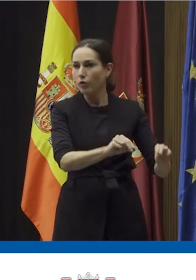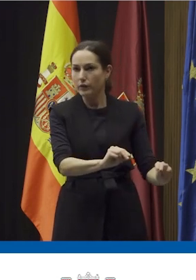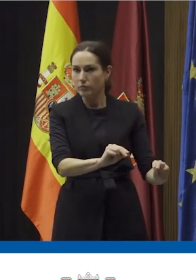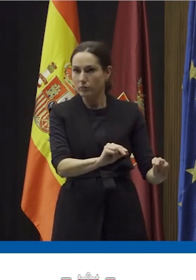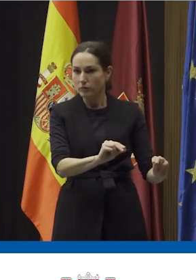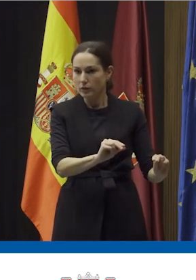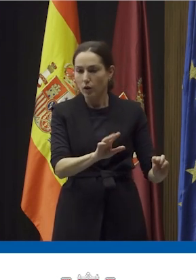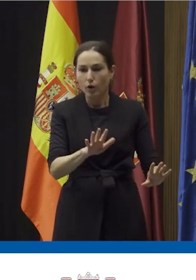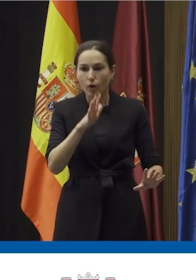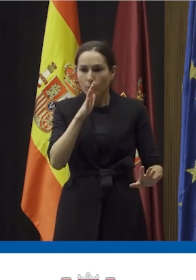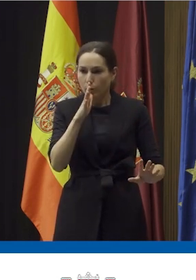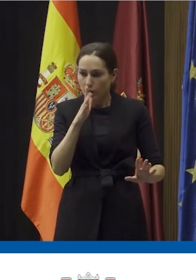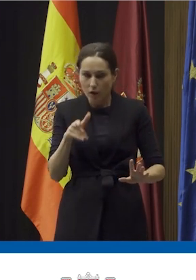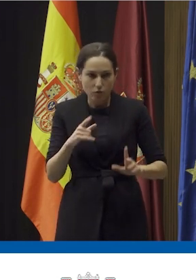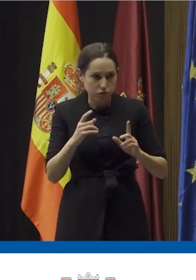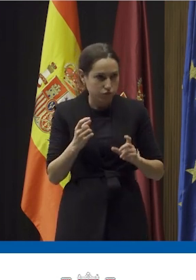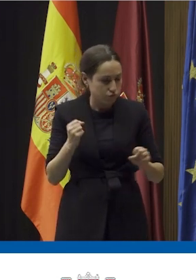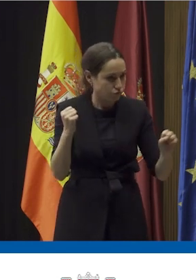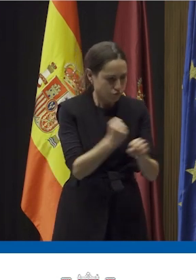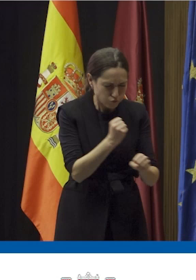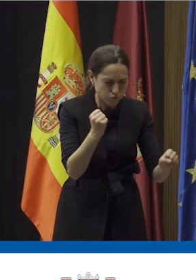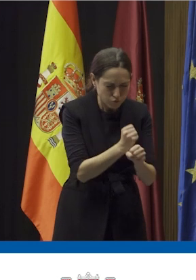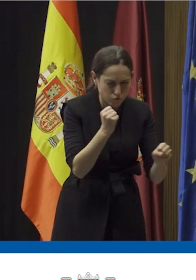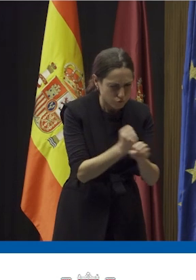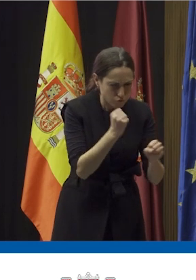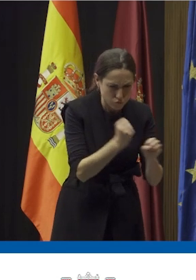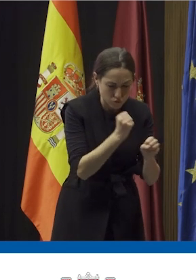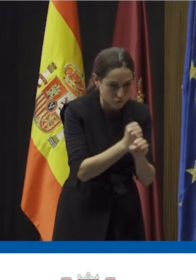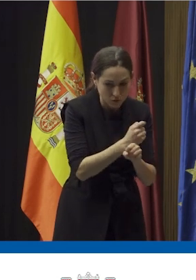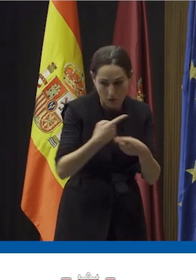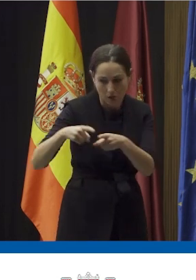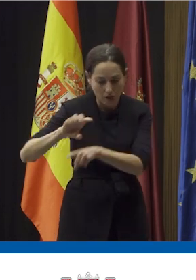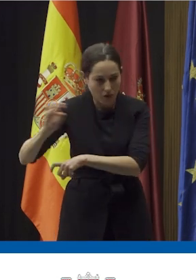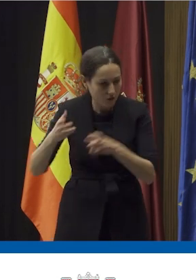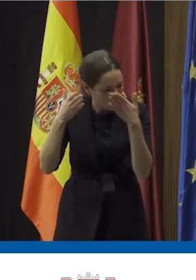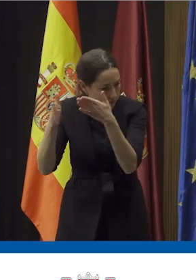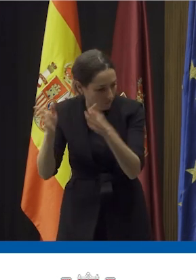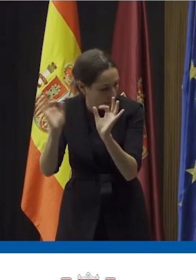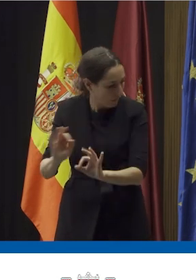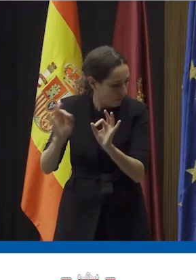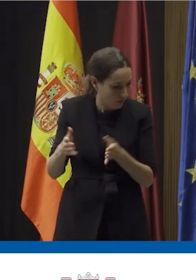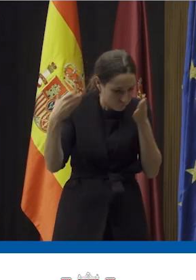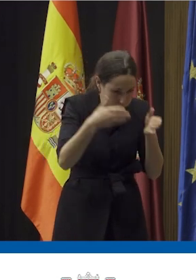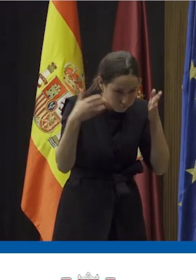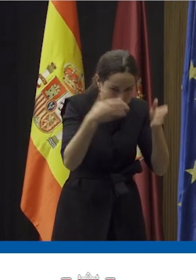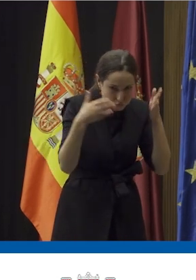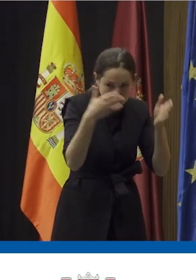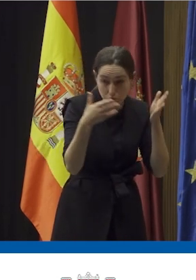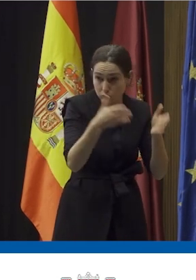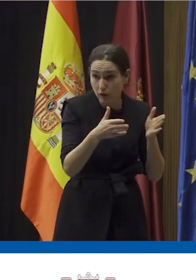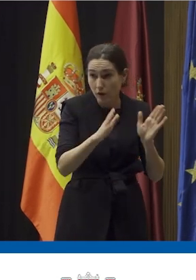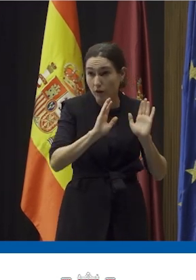entregado con excesivo ardor a su labor, descuidando cualquier otra atención, lo cual le valió el castigo de la inacción